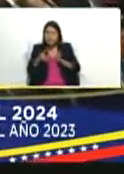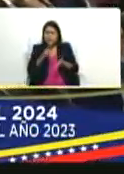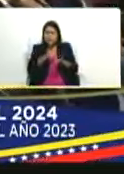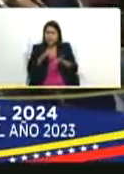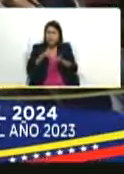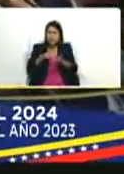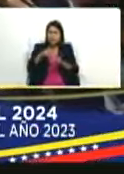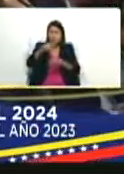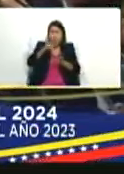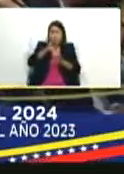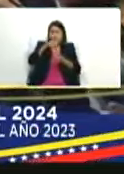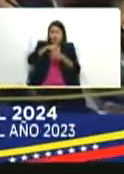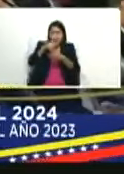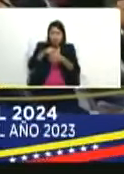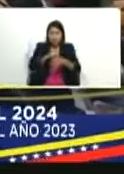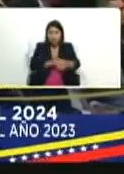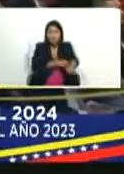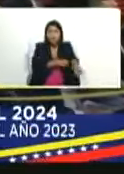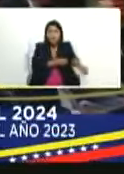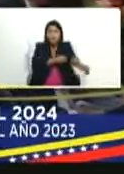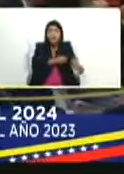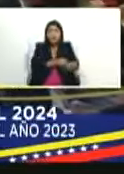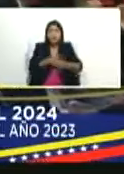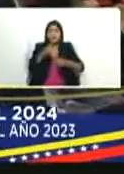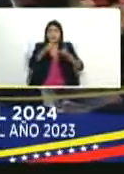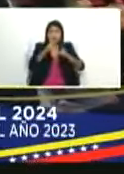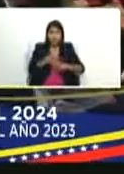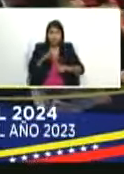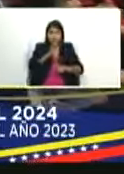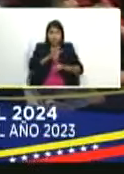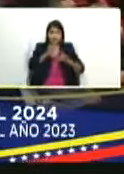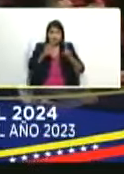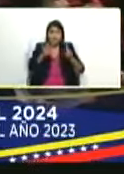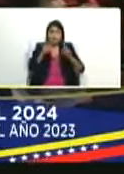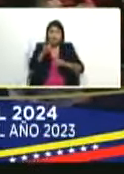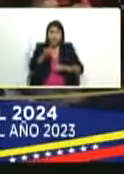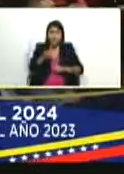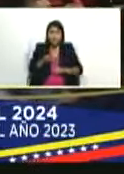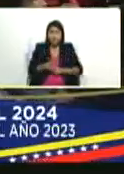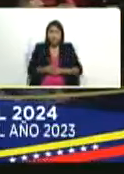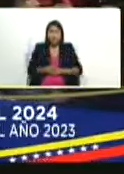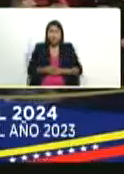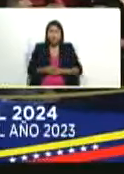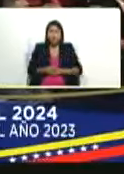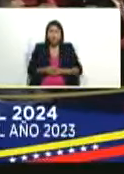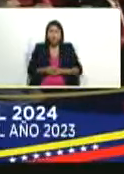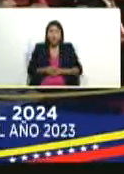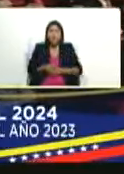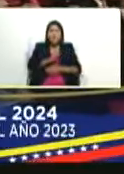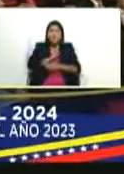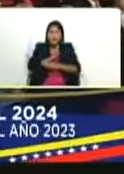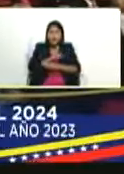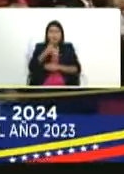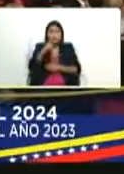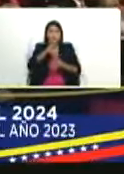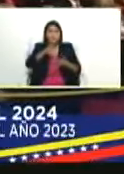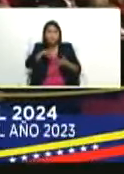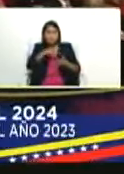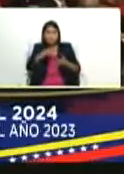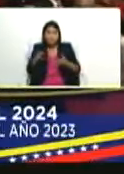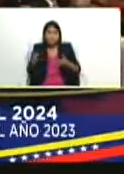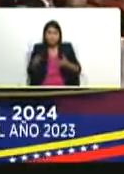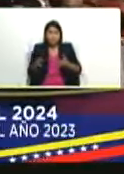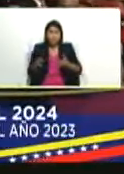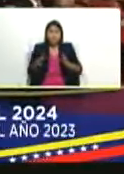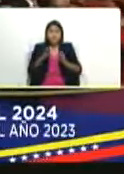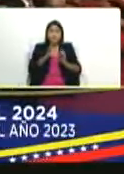y al sufragio. Sentencia 461 de la Sala de Casación Penal, en la que se señaló el esquema diferencial entre las